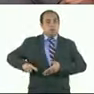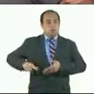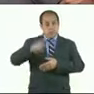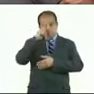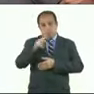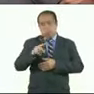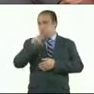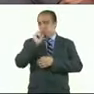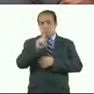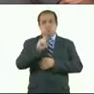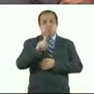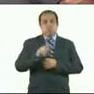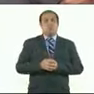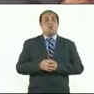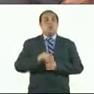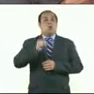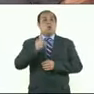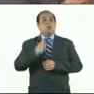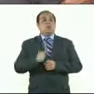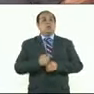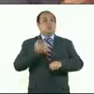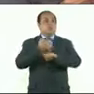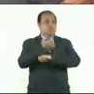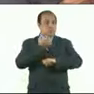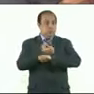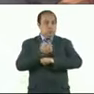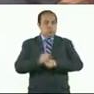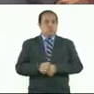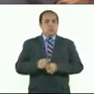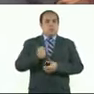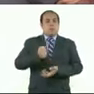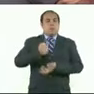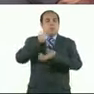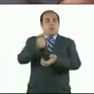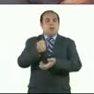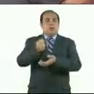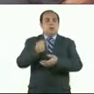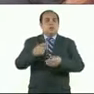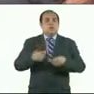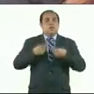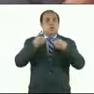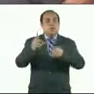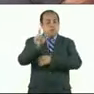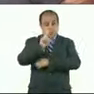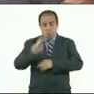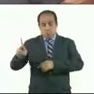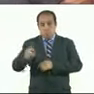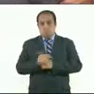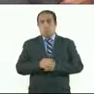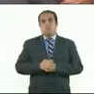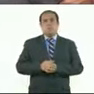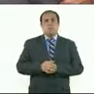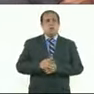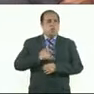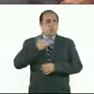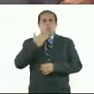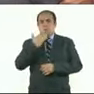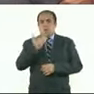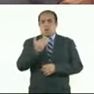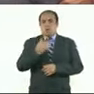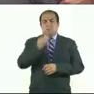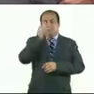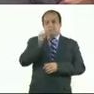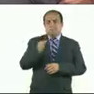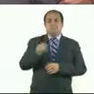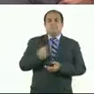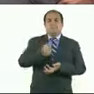Y es lo mismo para el resto de las entidades de la República. Son recursos que llegan directamente a la población. Entonces, nos parece muy bien la aprobación